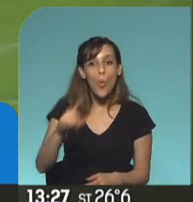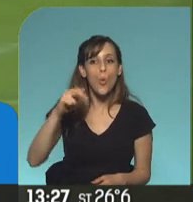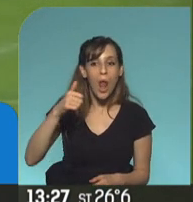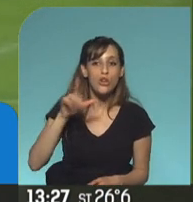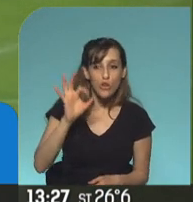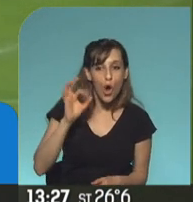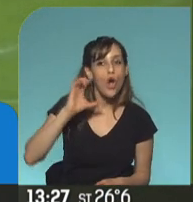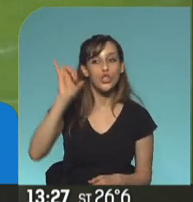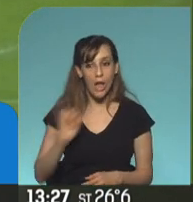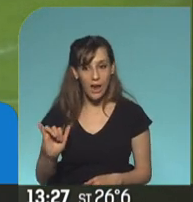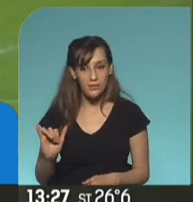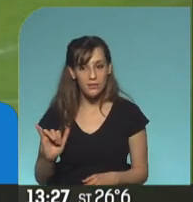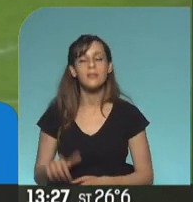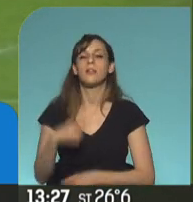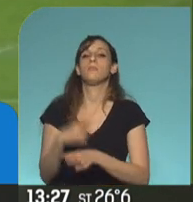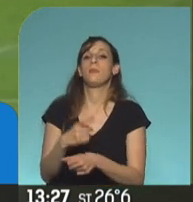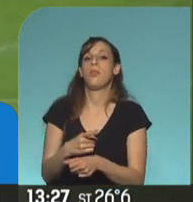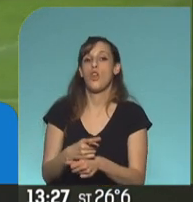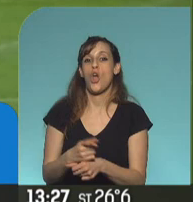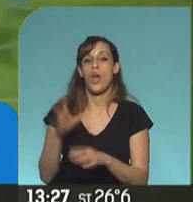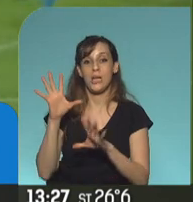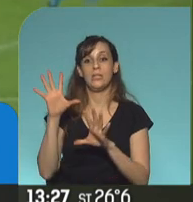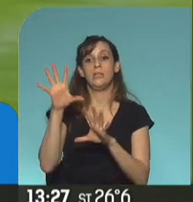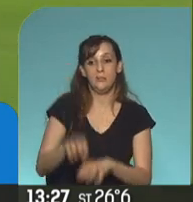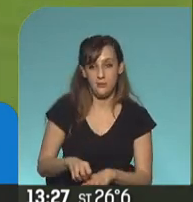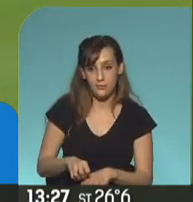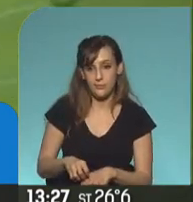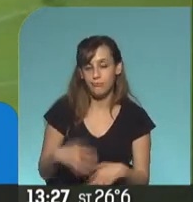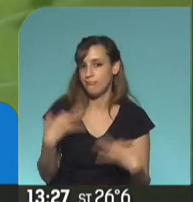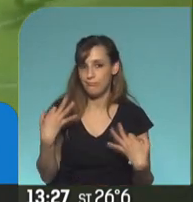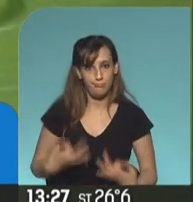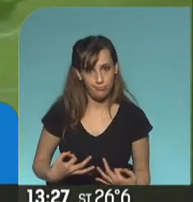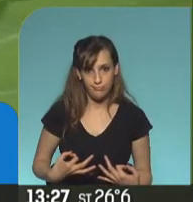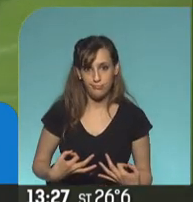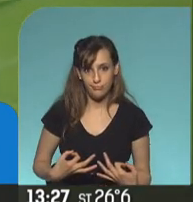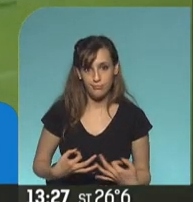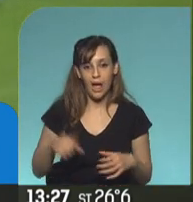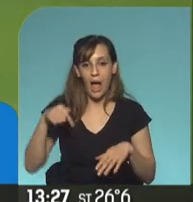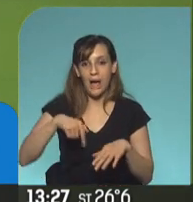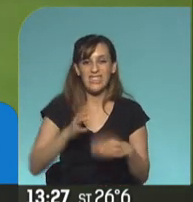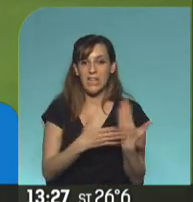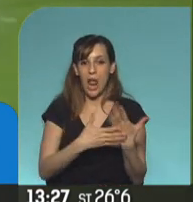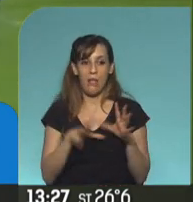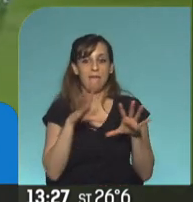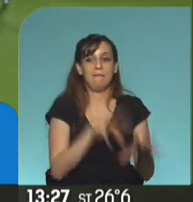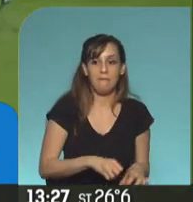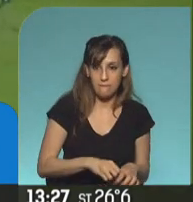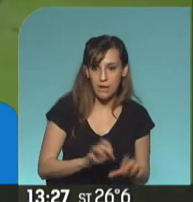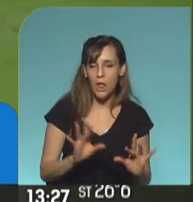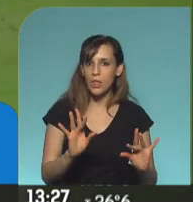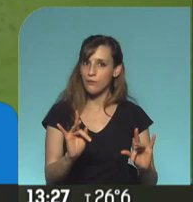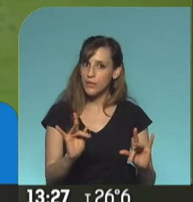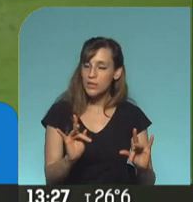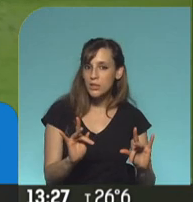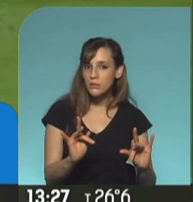Bueno, primero atajó sobre su izquierda, abajo, una pelota muy difícil. Mirá la pelota